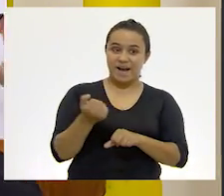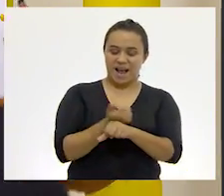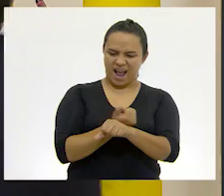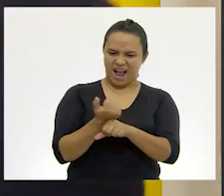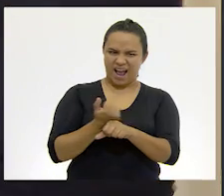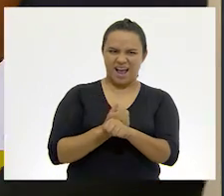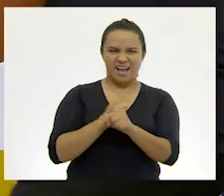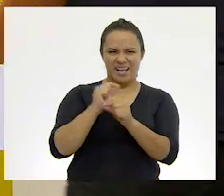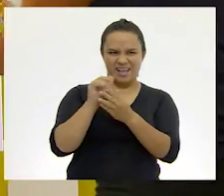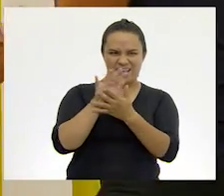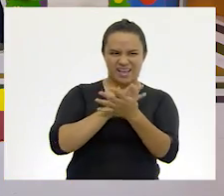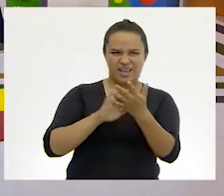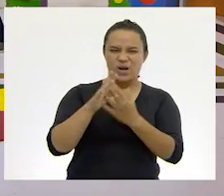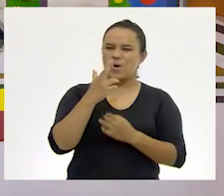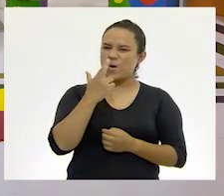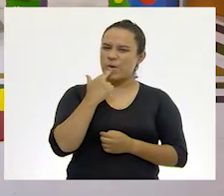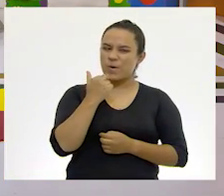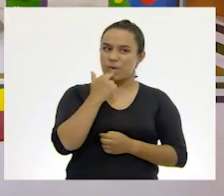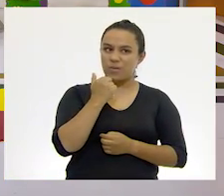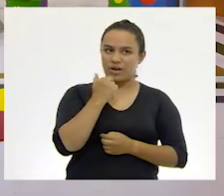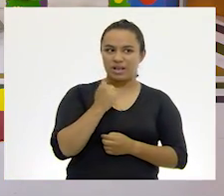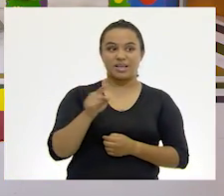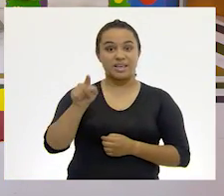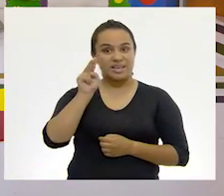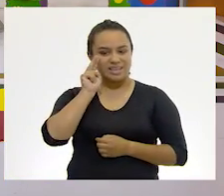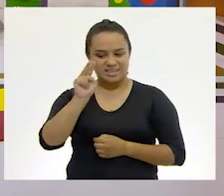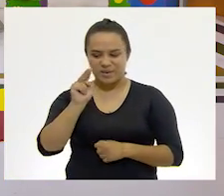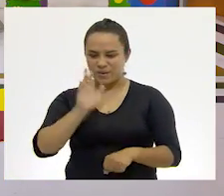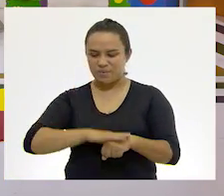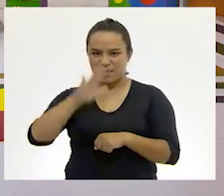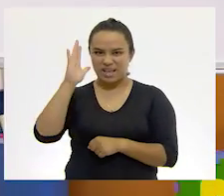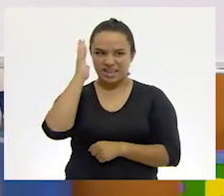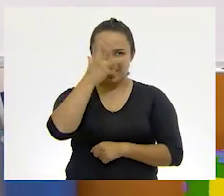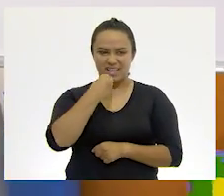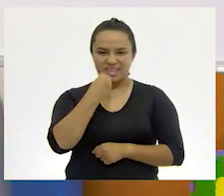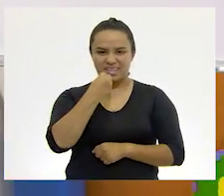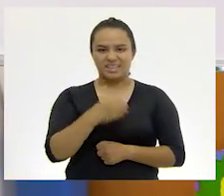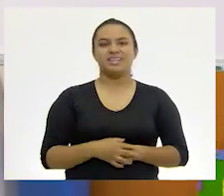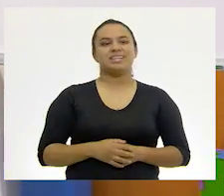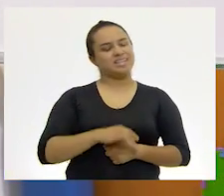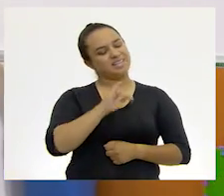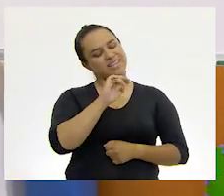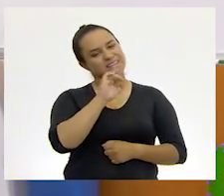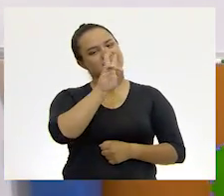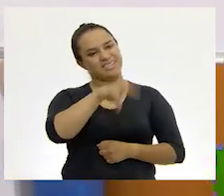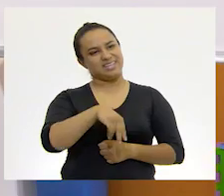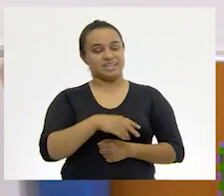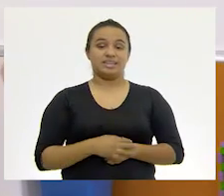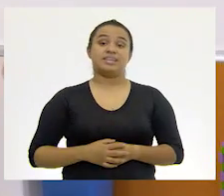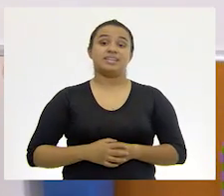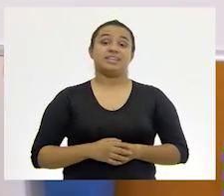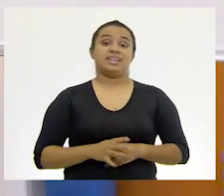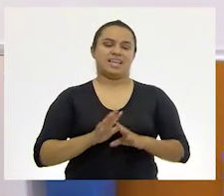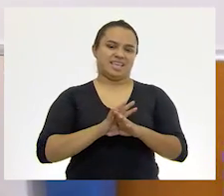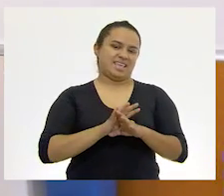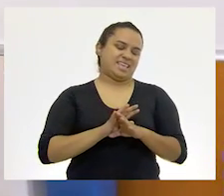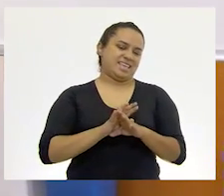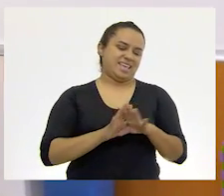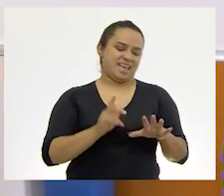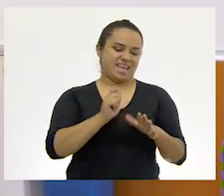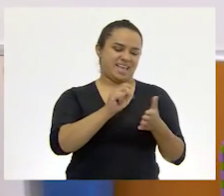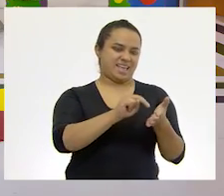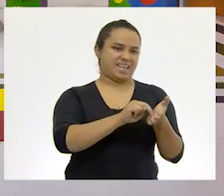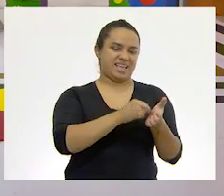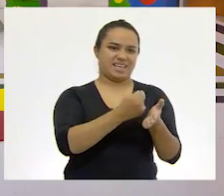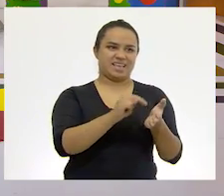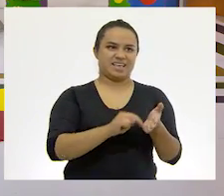con un poquito rojito, lo cual hace que se vea más bonito. Pues sí, allí está entonces la firma